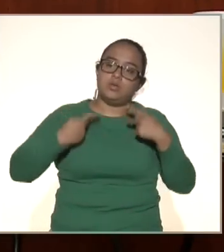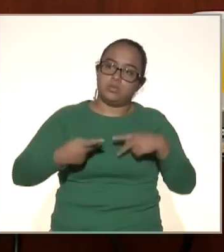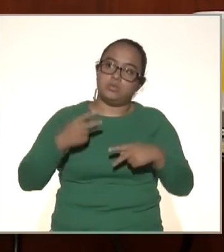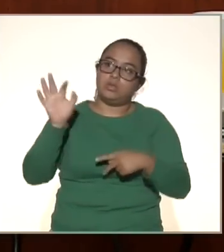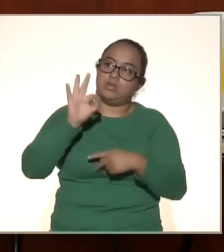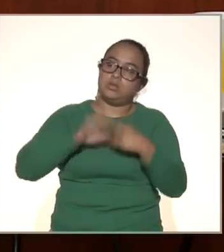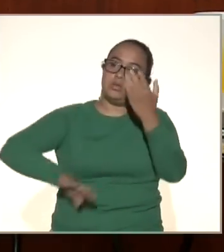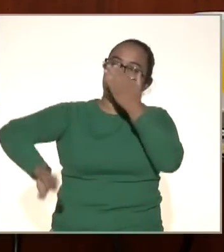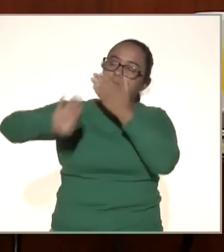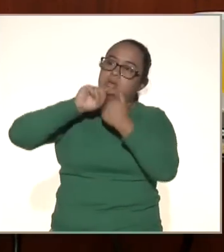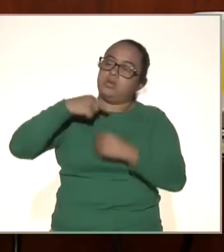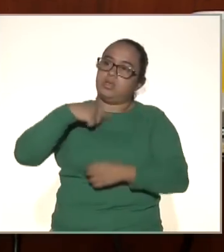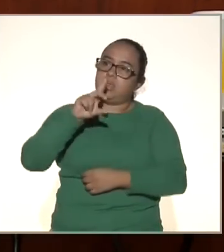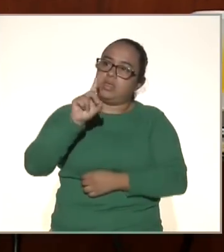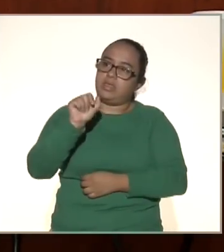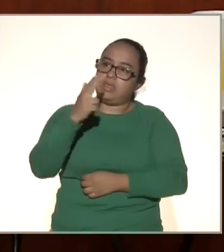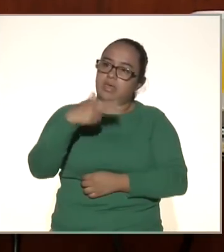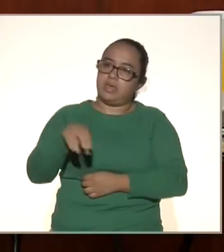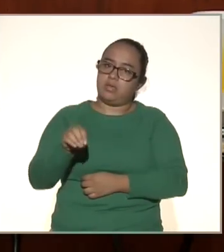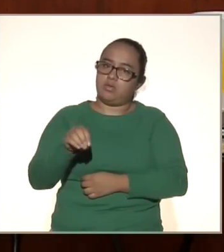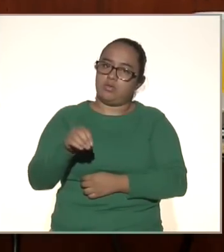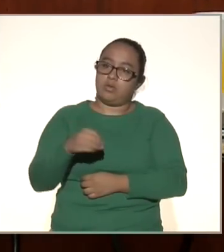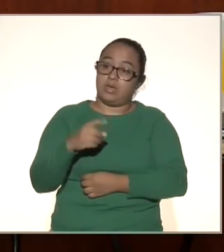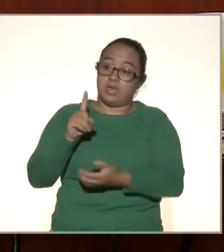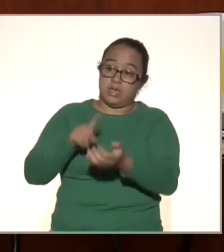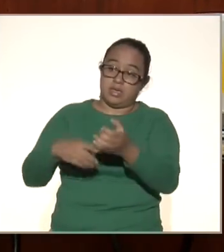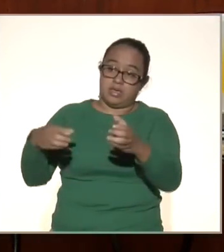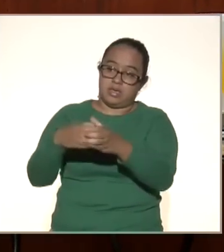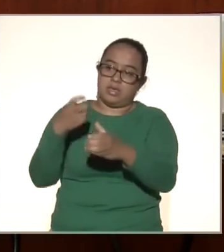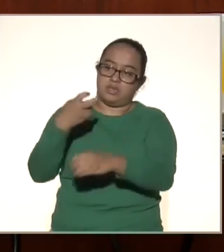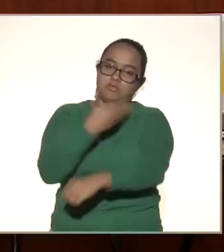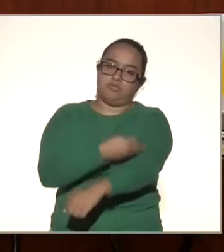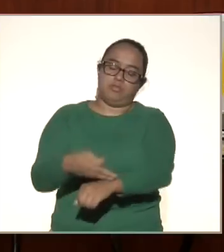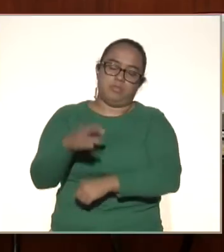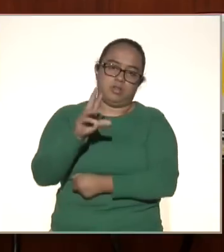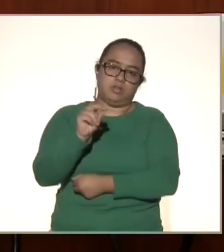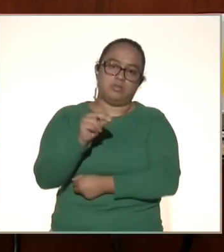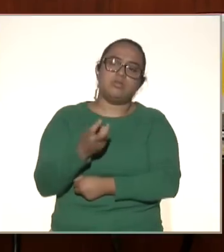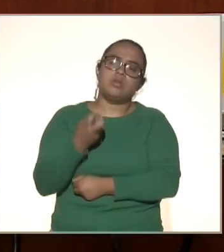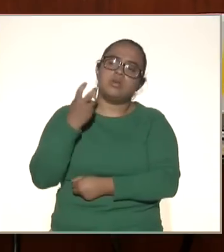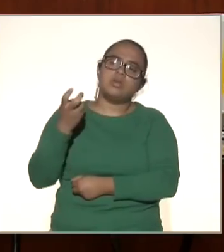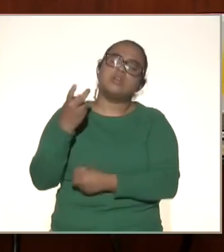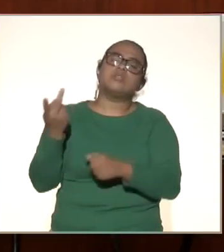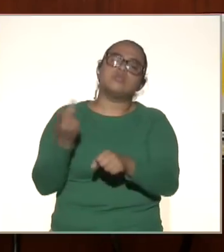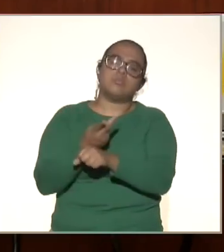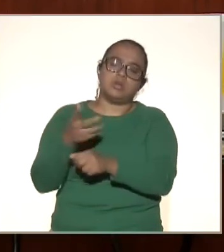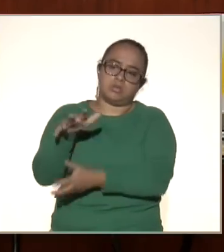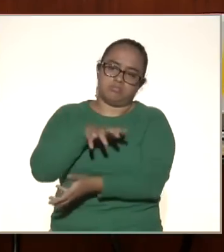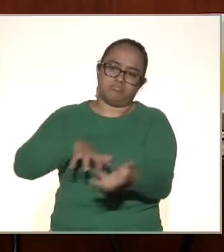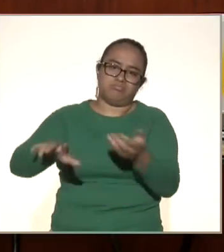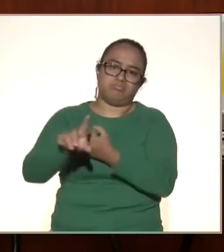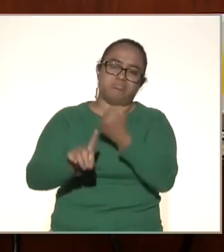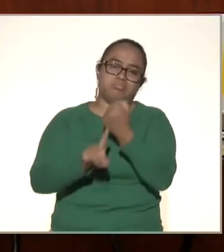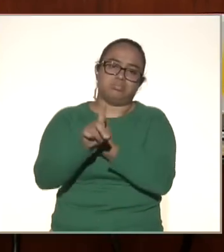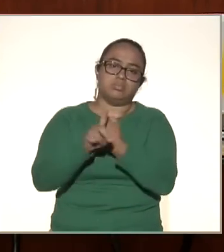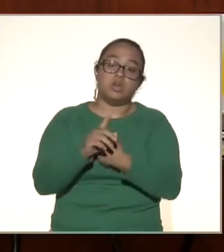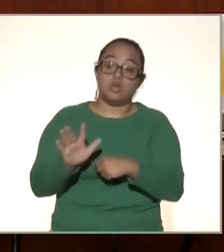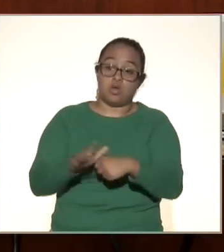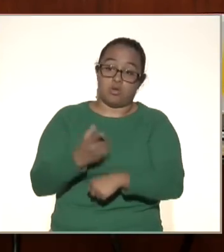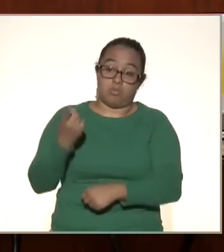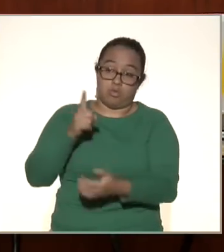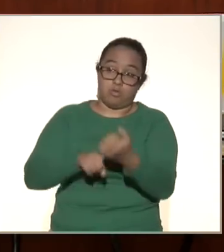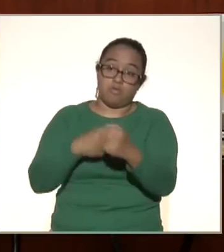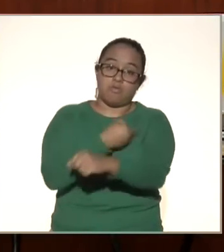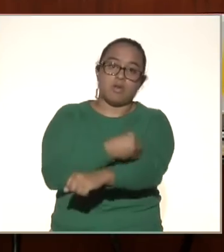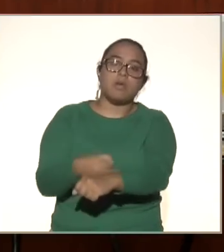dañar, que no va con el concepto de familia, y eso es lo que causa un problema, porque la familia de entrada tendría